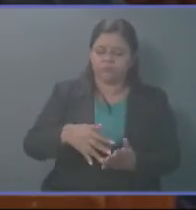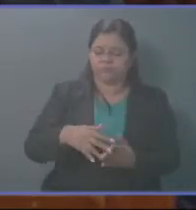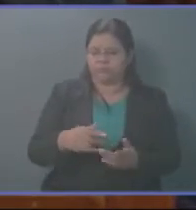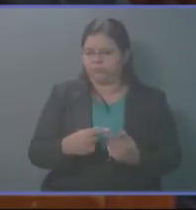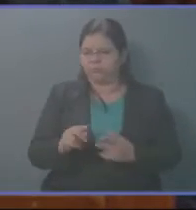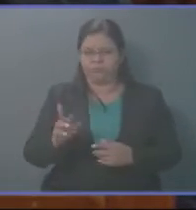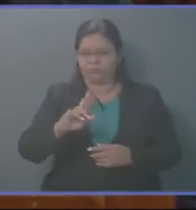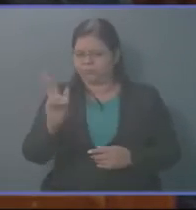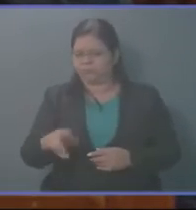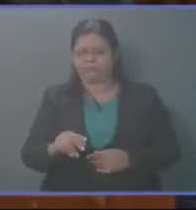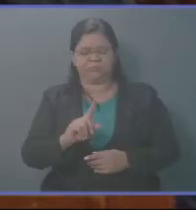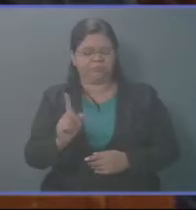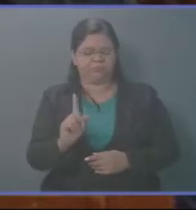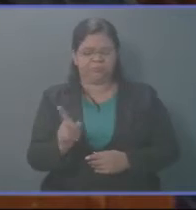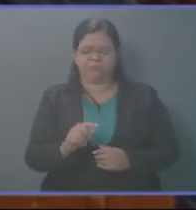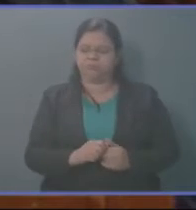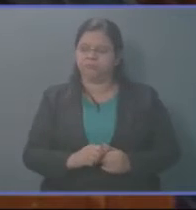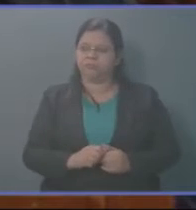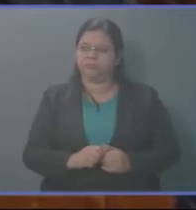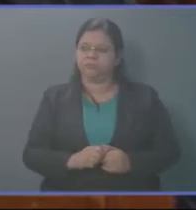eso.